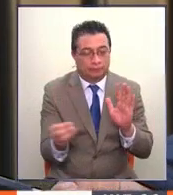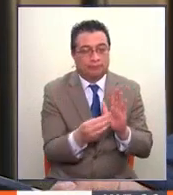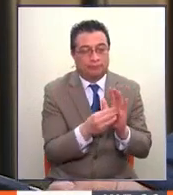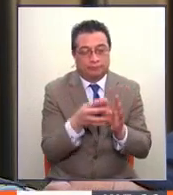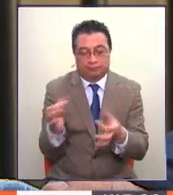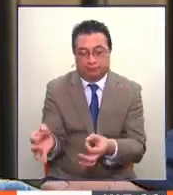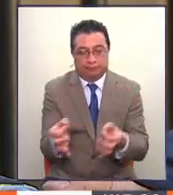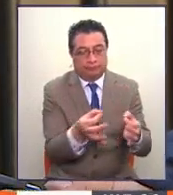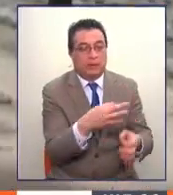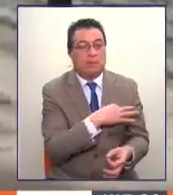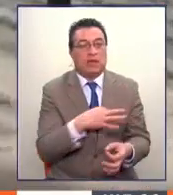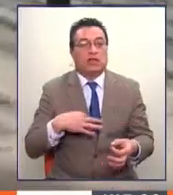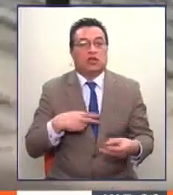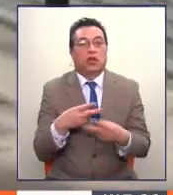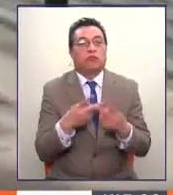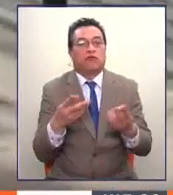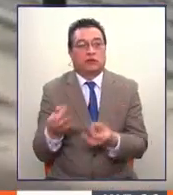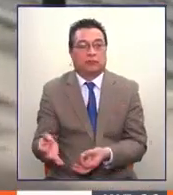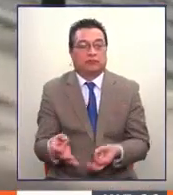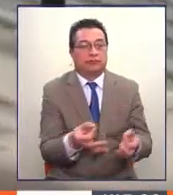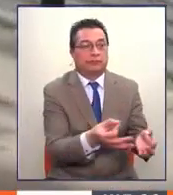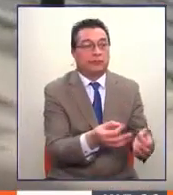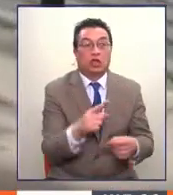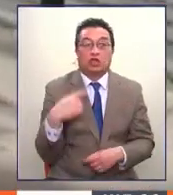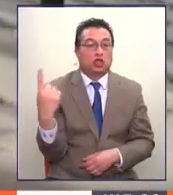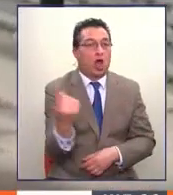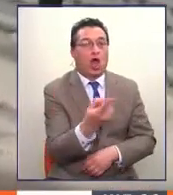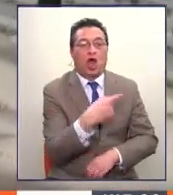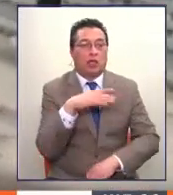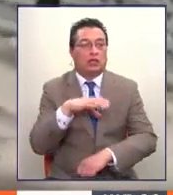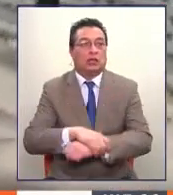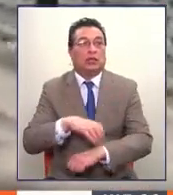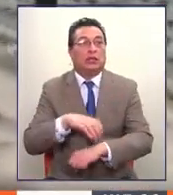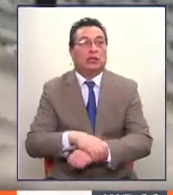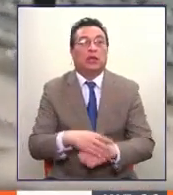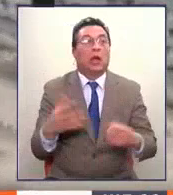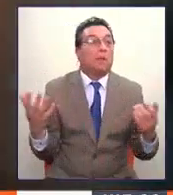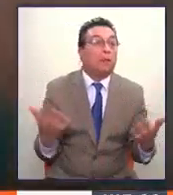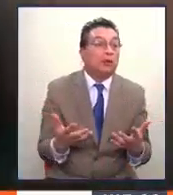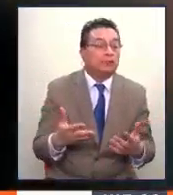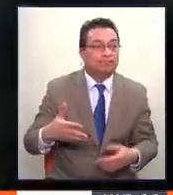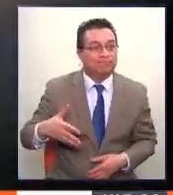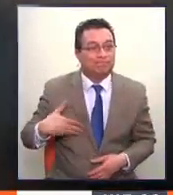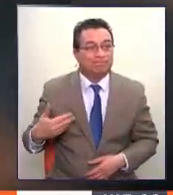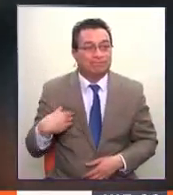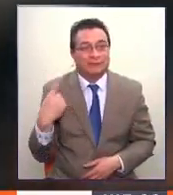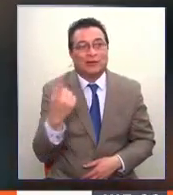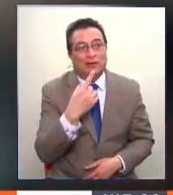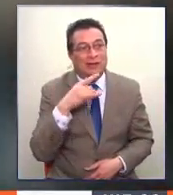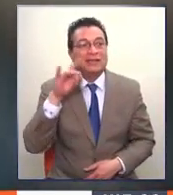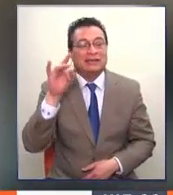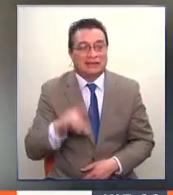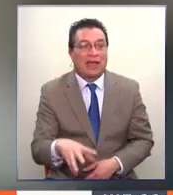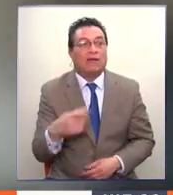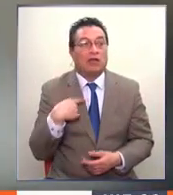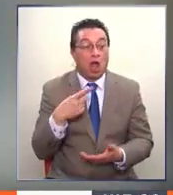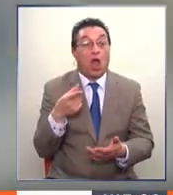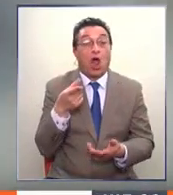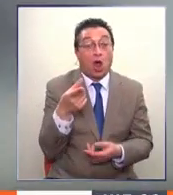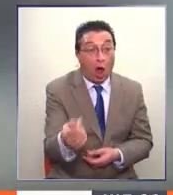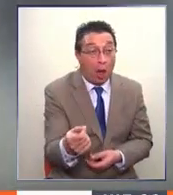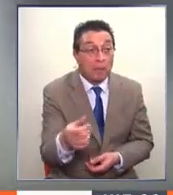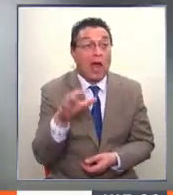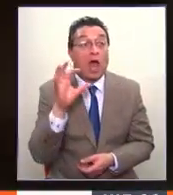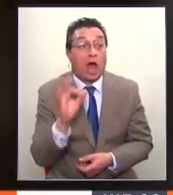del ministerio público todos los resultaron detenidos y el motivo ya resulta lamentablemente conocido tanto está comprando como estar